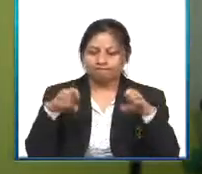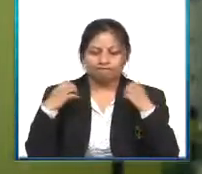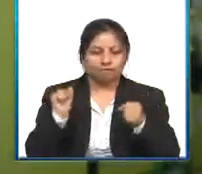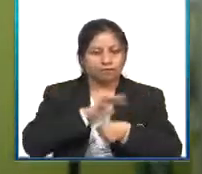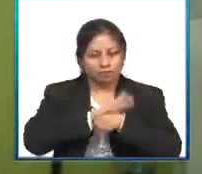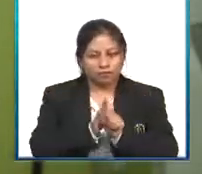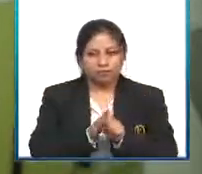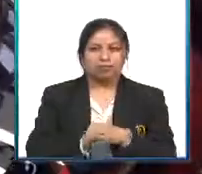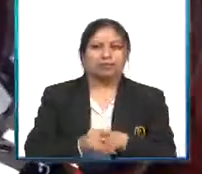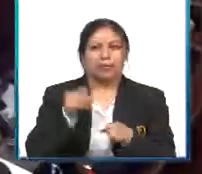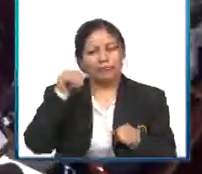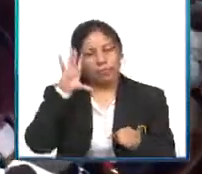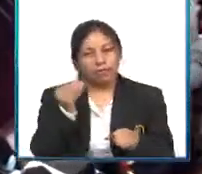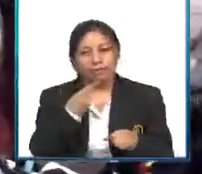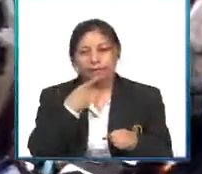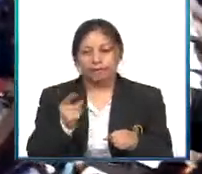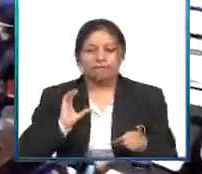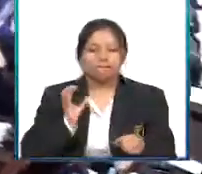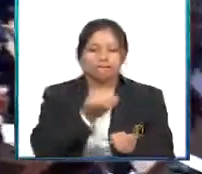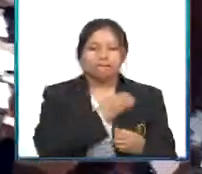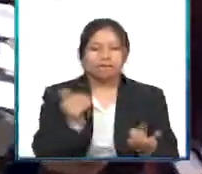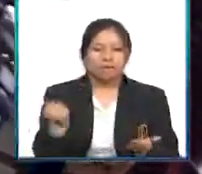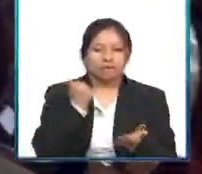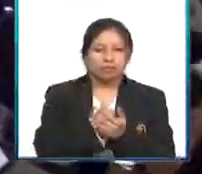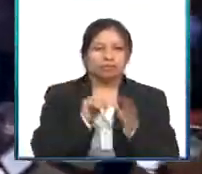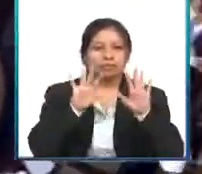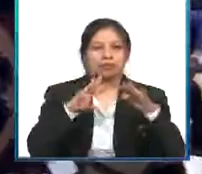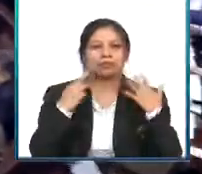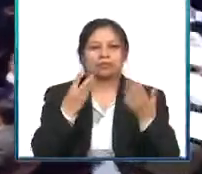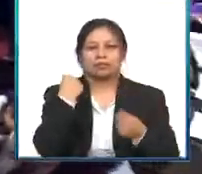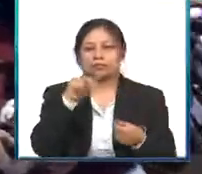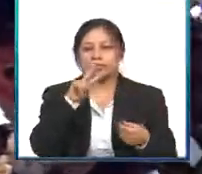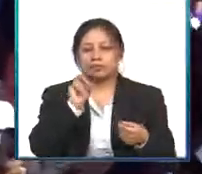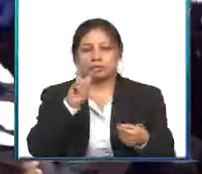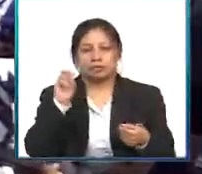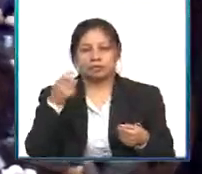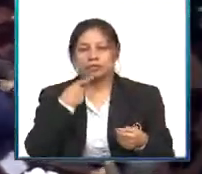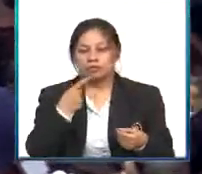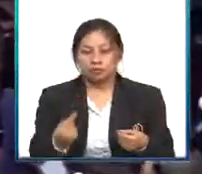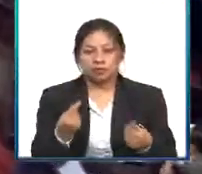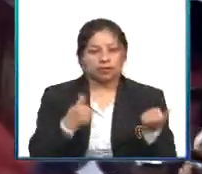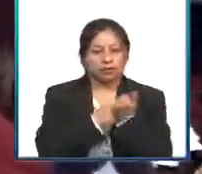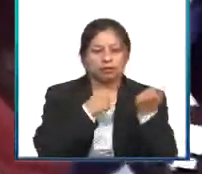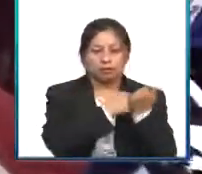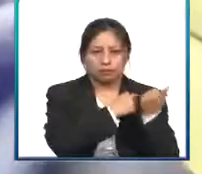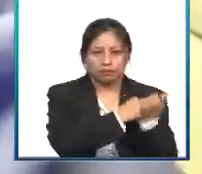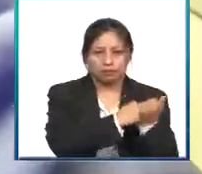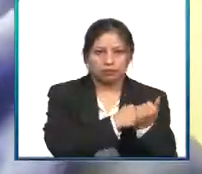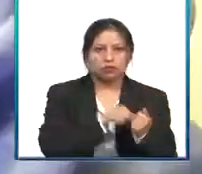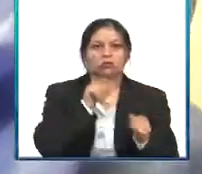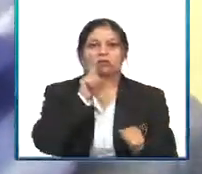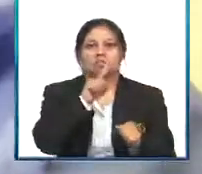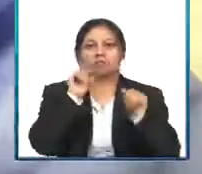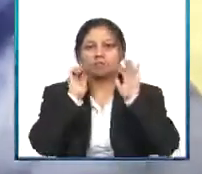del COVID-19. Por ello, el nuevo Congreso aprobó el Decreto 18-2020 que dispone un apoyo económico hasta